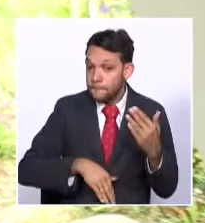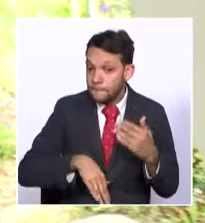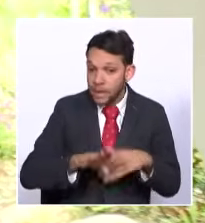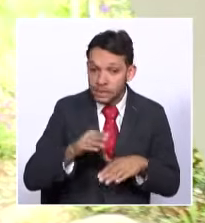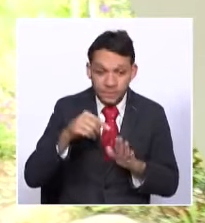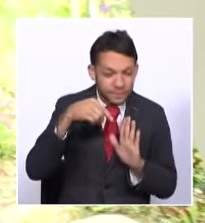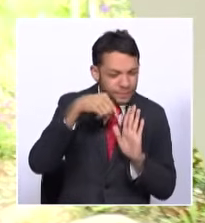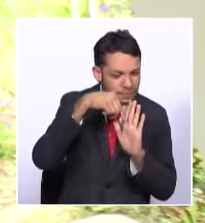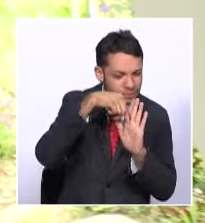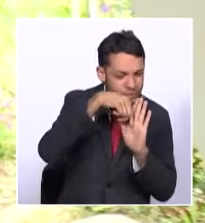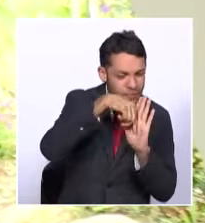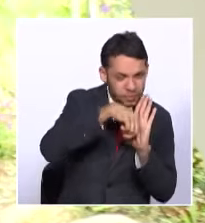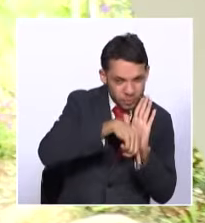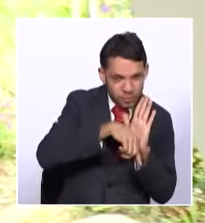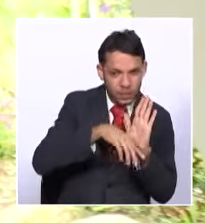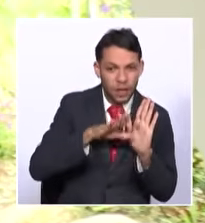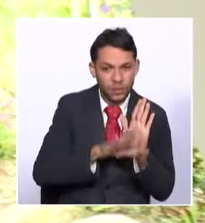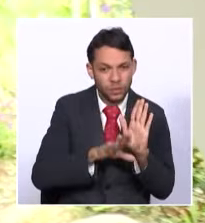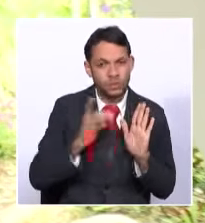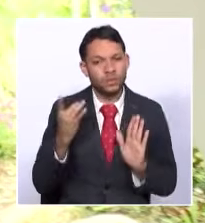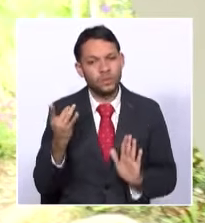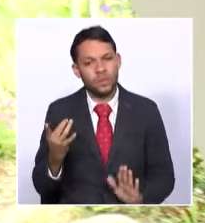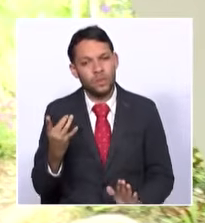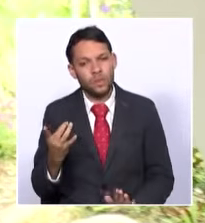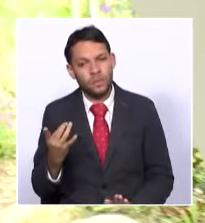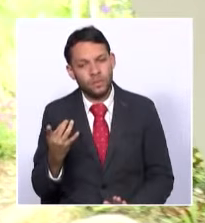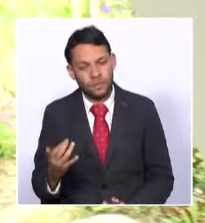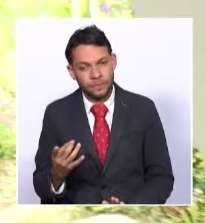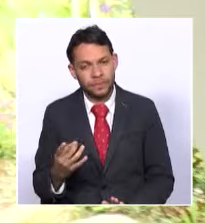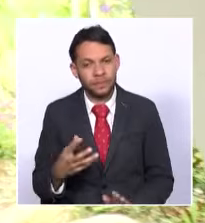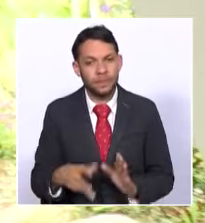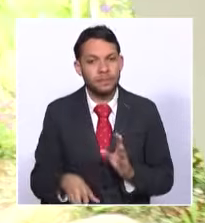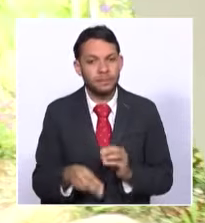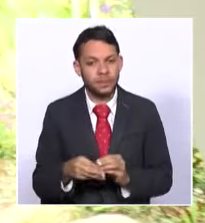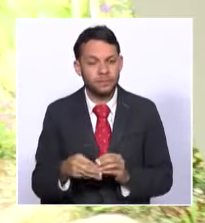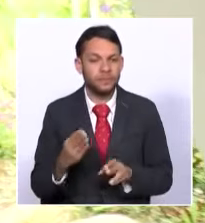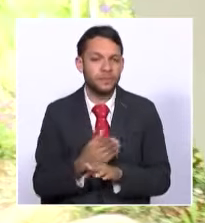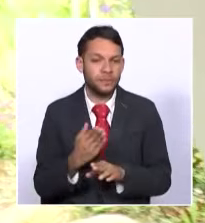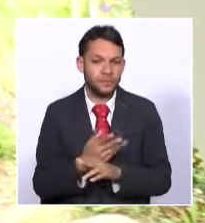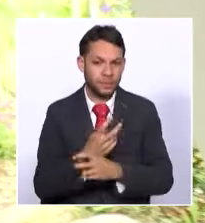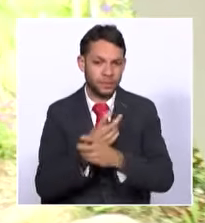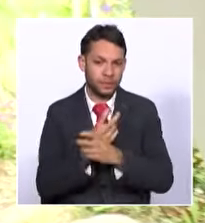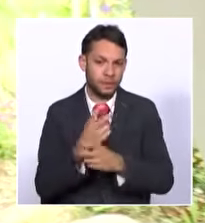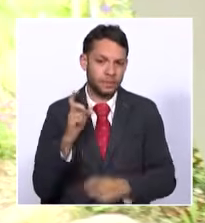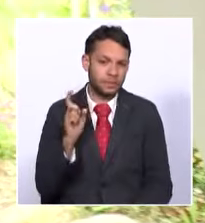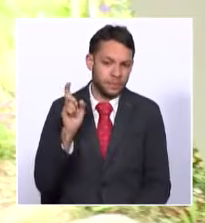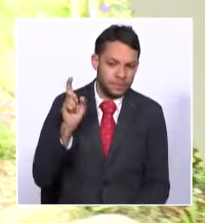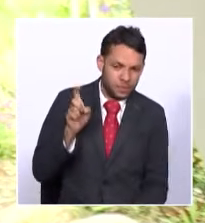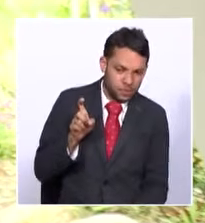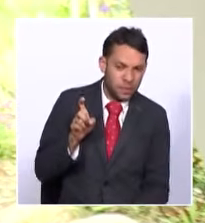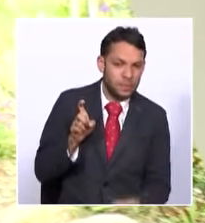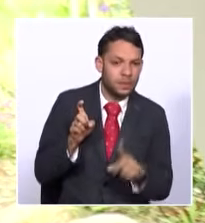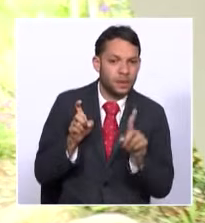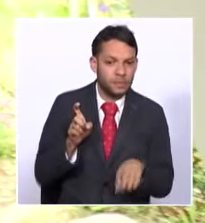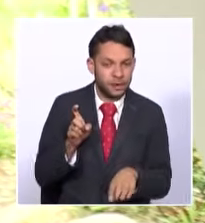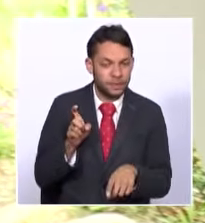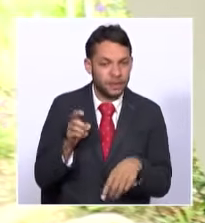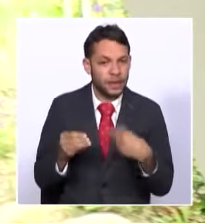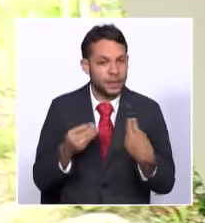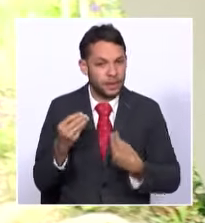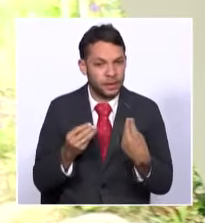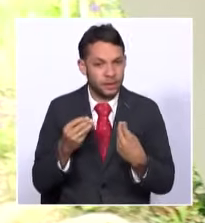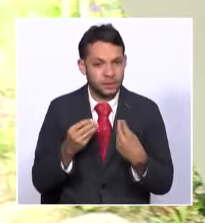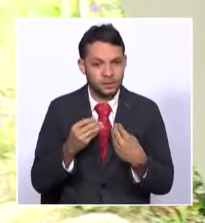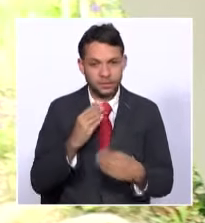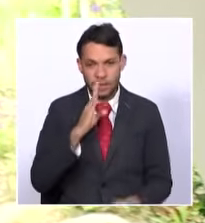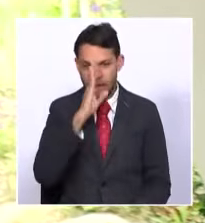esa parte del dolor, aparte de la escoliosis, tendremos que vernos también de lado. ¿Cómo nos vemos de